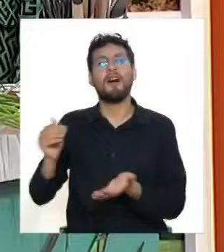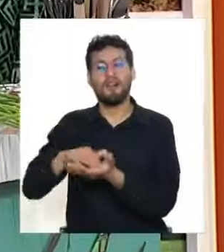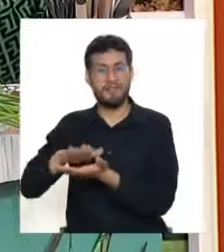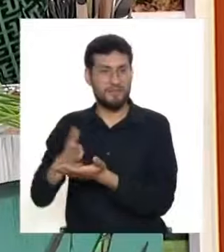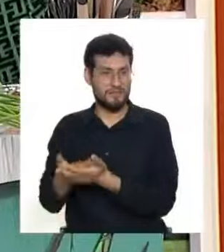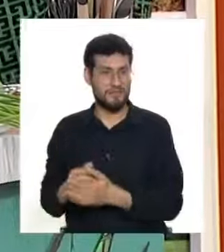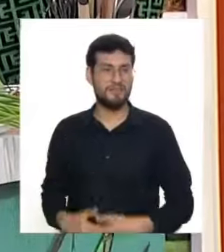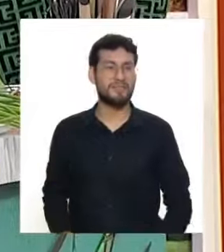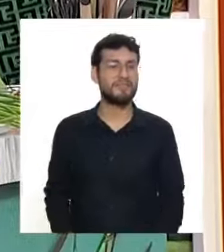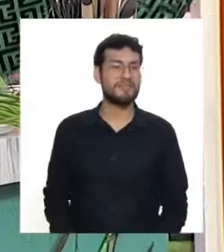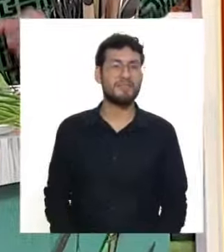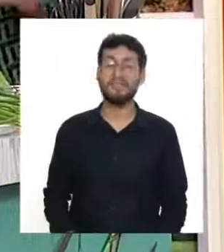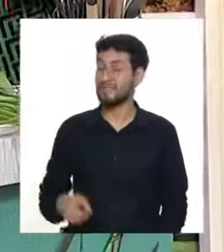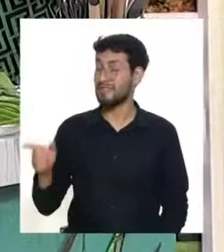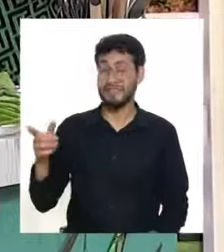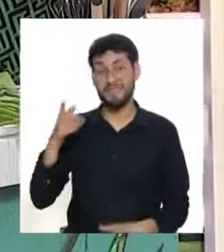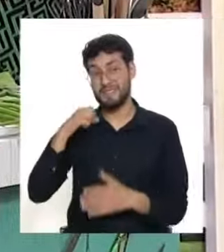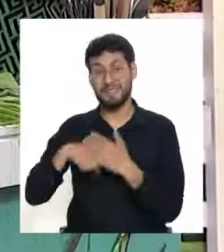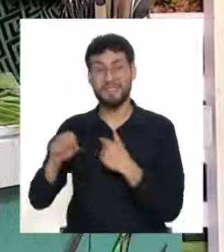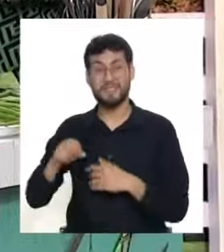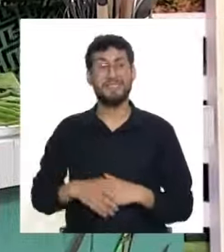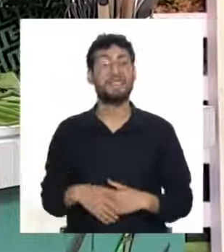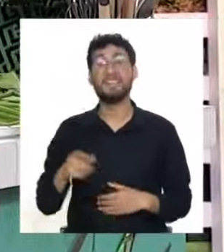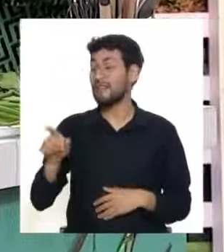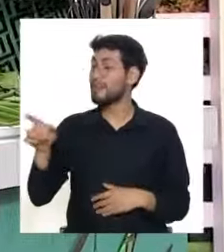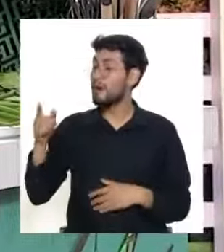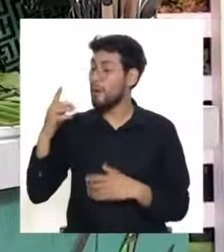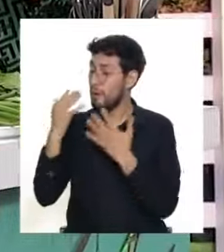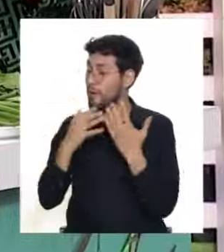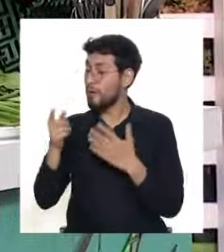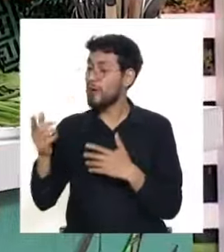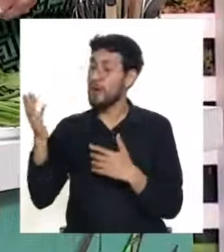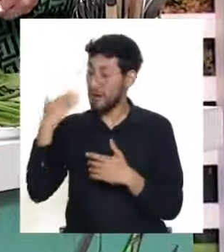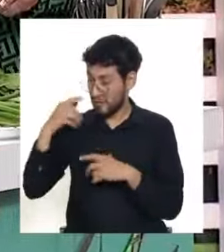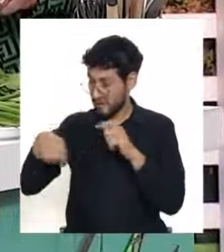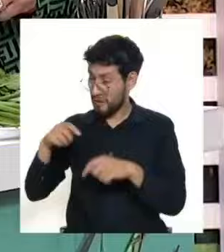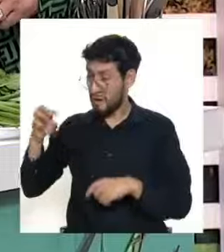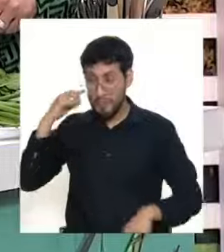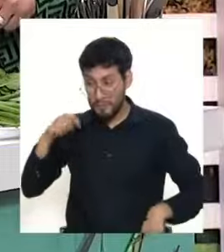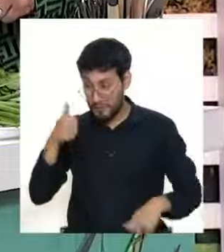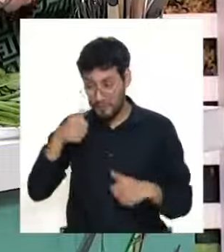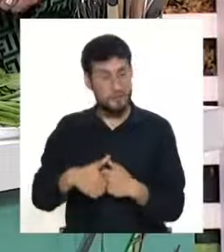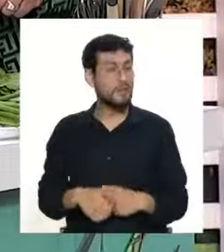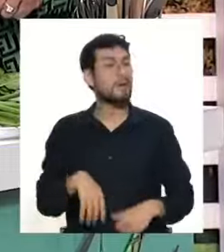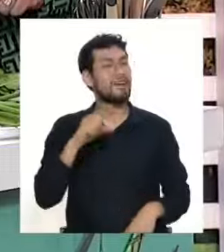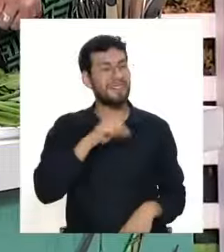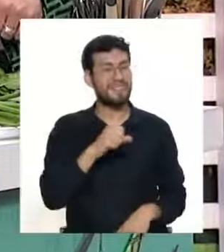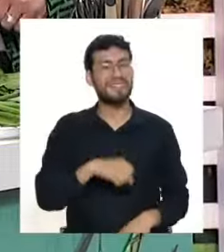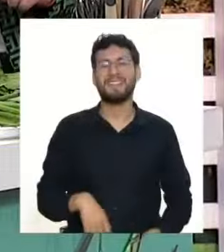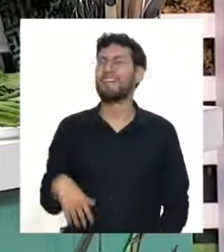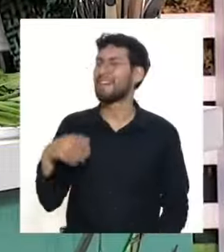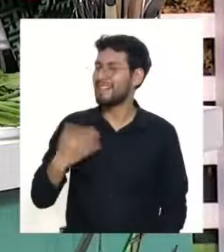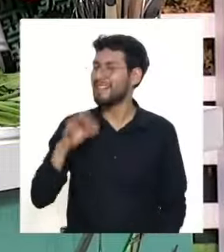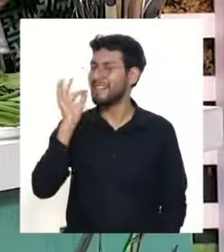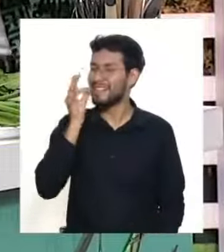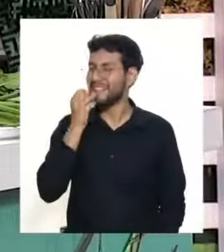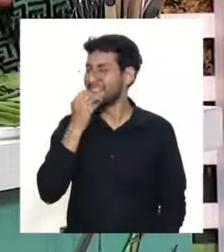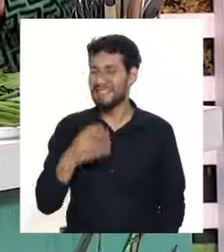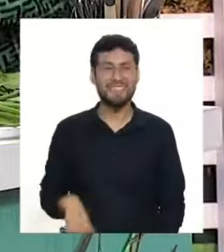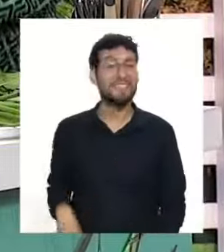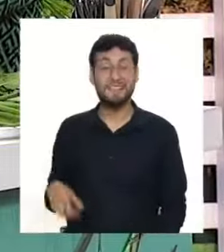a freír. Claro. ¿De su hijo? De su hijo. Claro. Para el santo de tu hijo, ¿te acuerdas que le preparó el piso? Sí, claro. Qué, ¡Qué